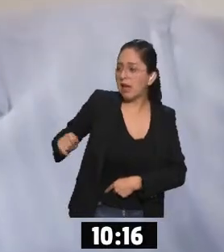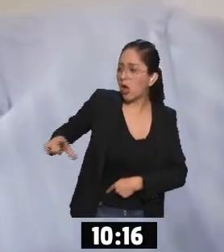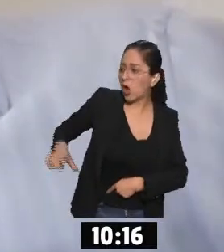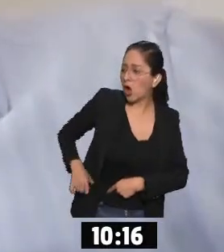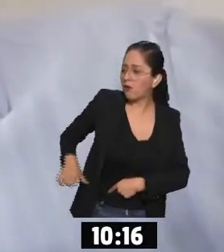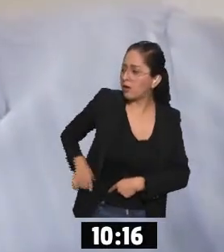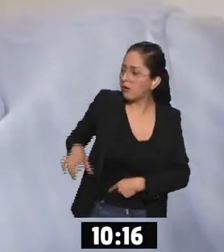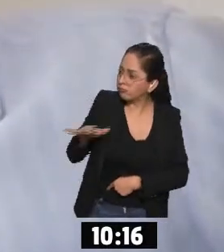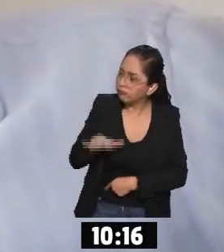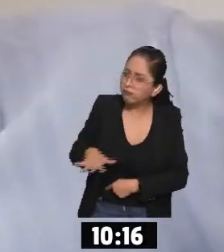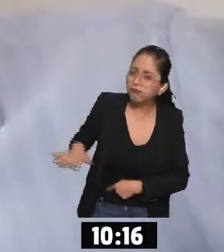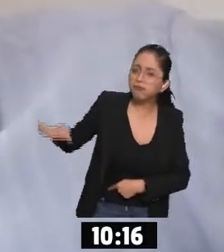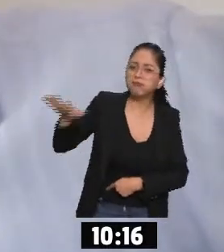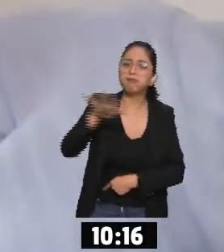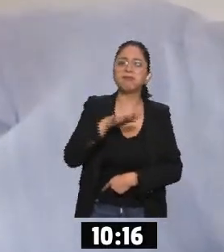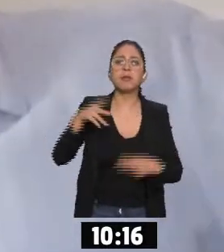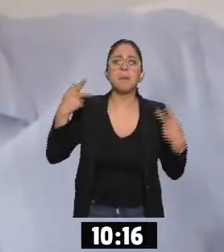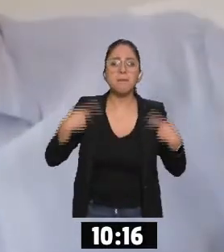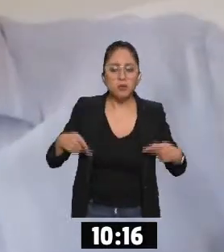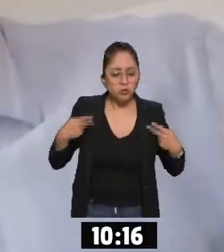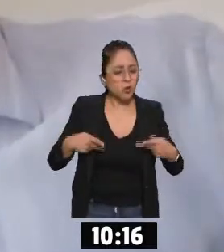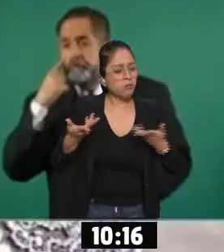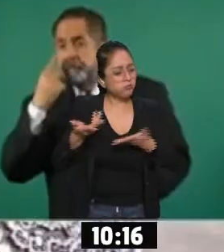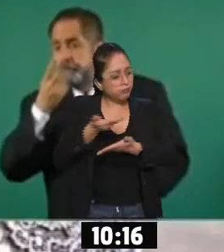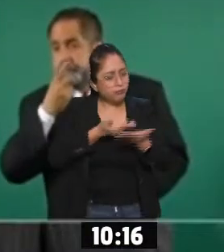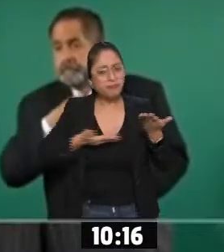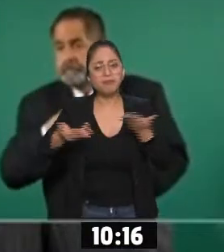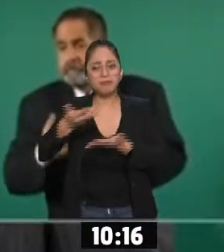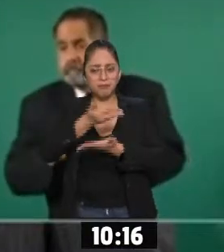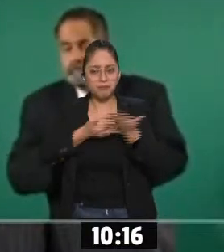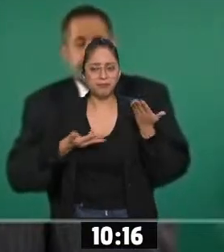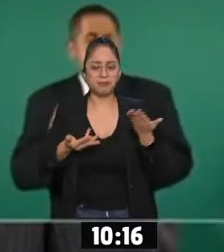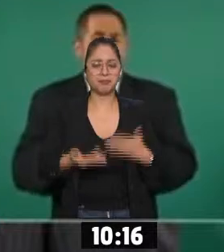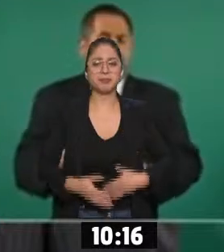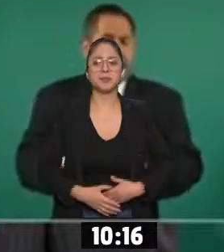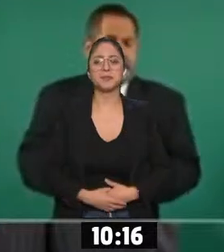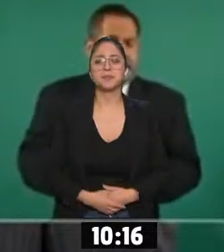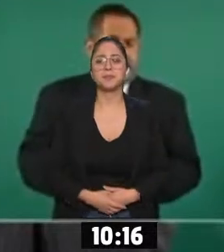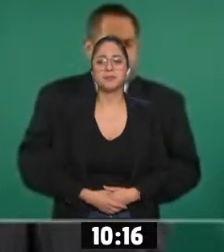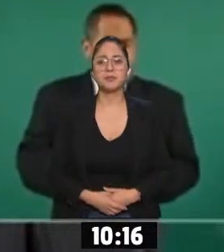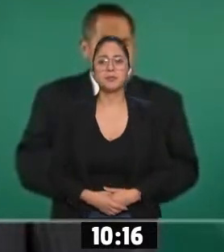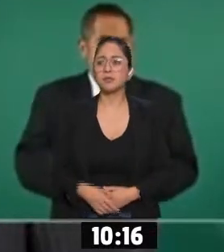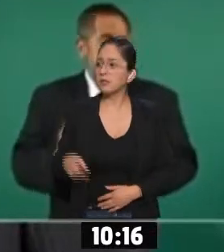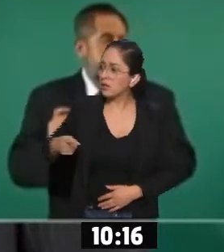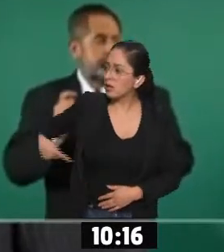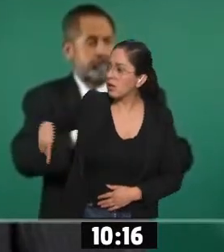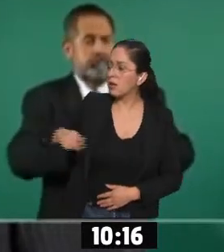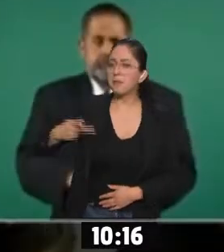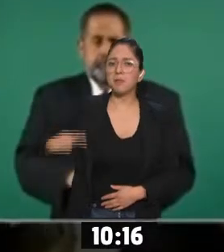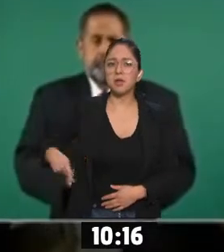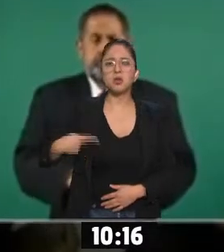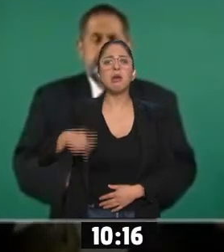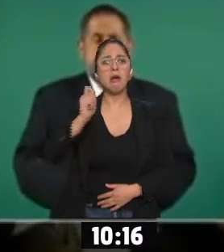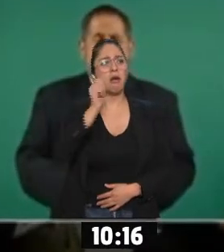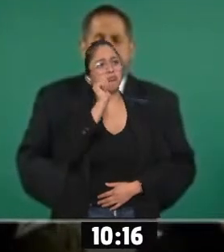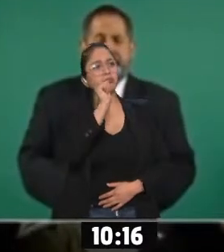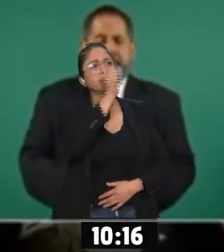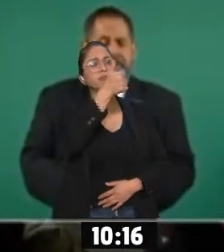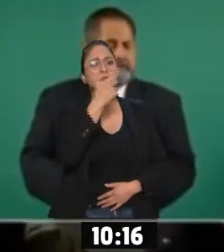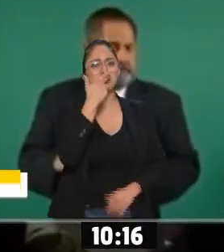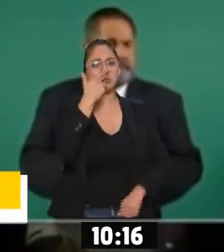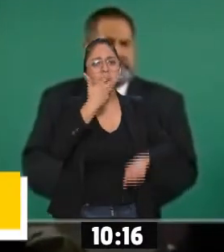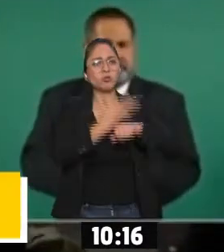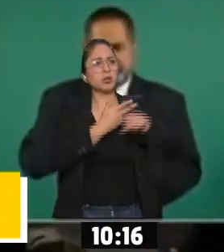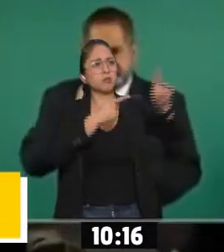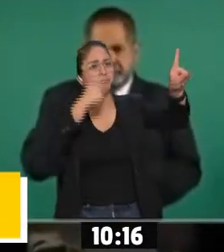gobernar para todos y gobernar entre todos. No dejarle todo a la autoridad. ¿Por qué